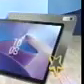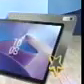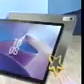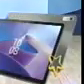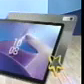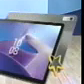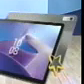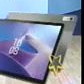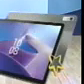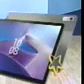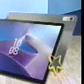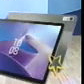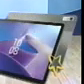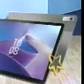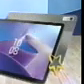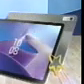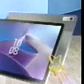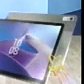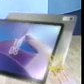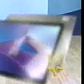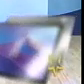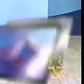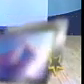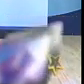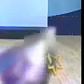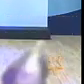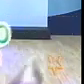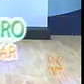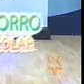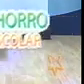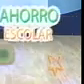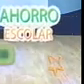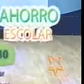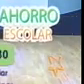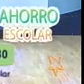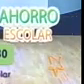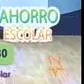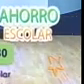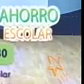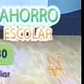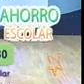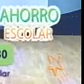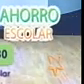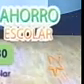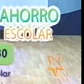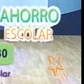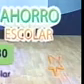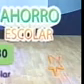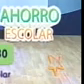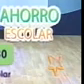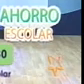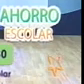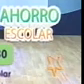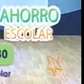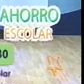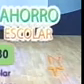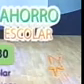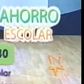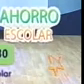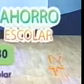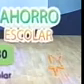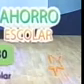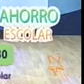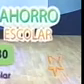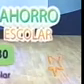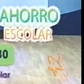Participa en el sorteo de 8 tablets. Si se uno de los felices ganadores, si eres asociado de Acomi de RL, participa en el sorteo de